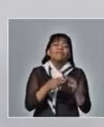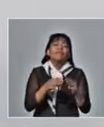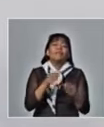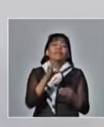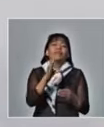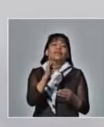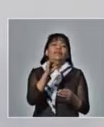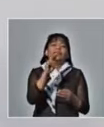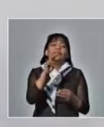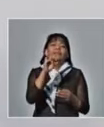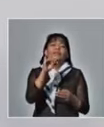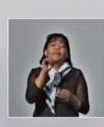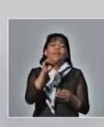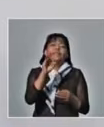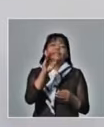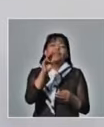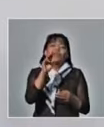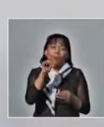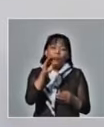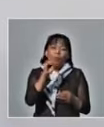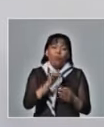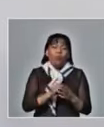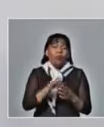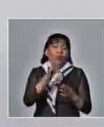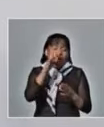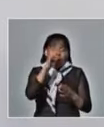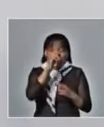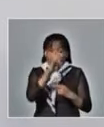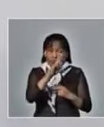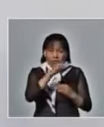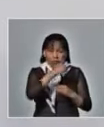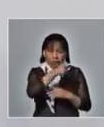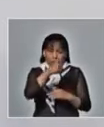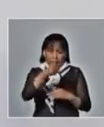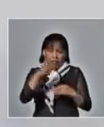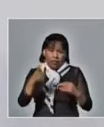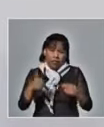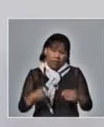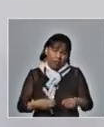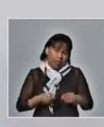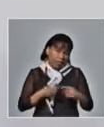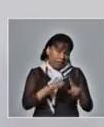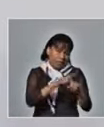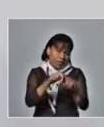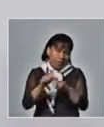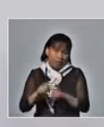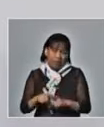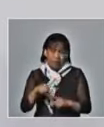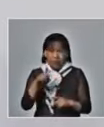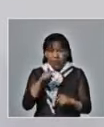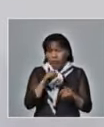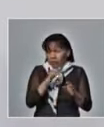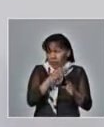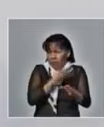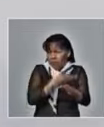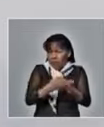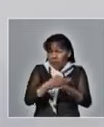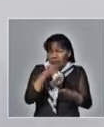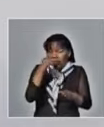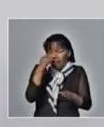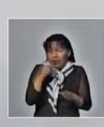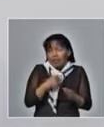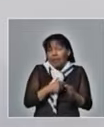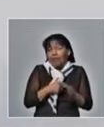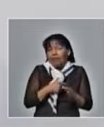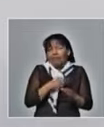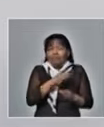primaria el respeto a todas las formas de vida. Yo estoy convencido que un niño que sabe querer y respetar a los animales, el día de mañana va a ser un mejor